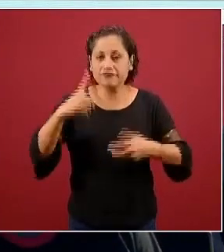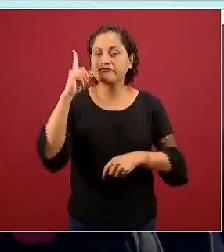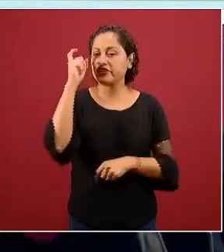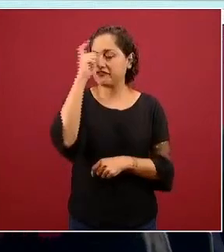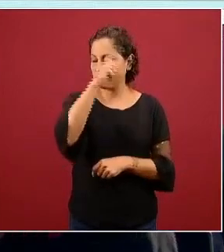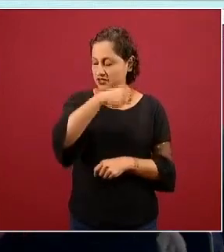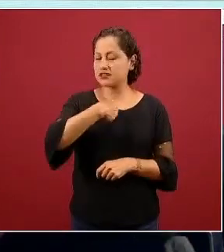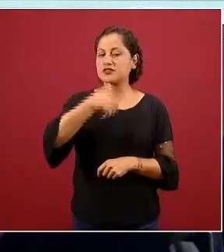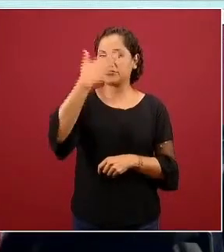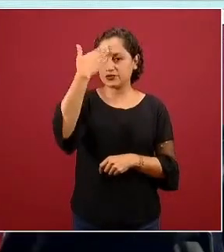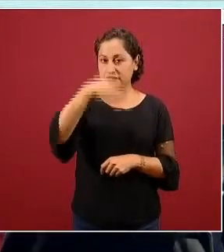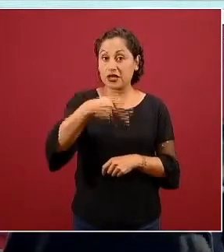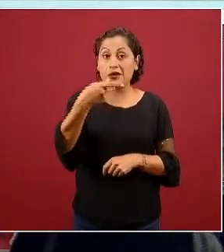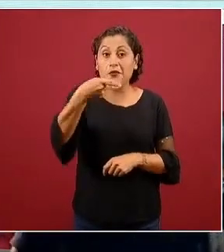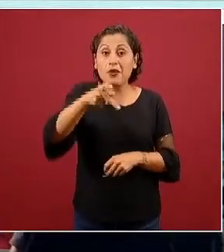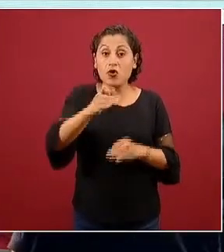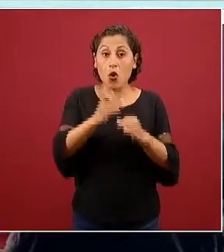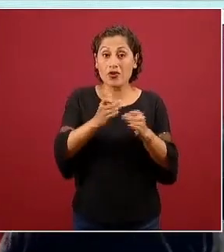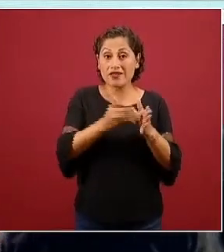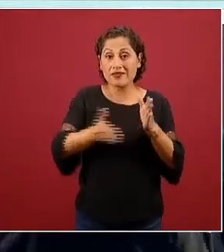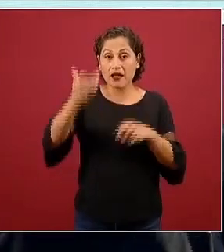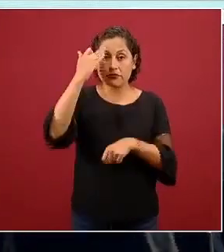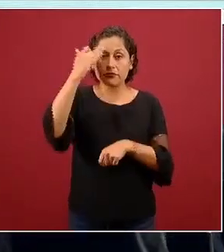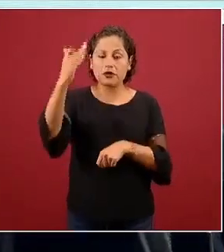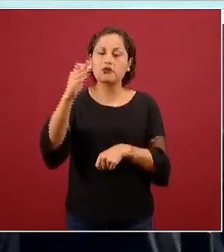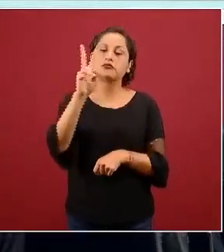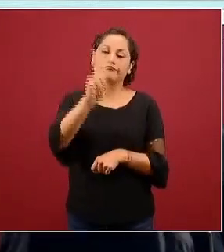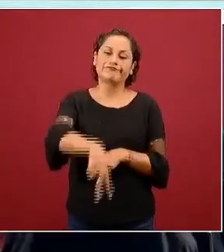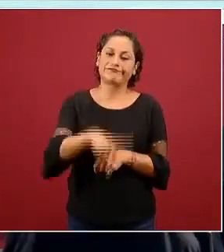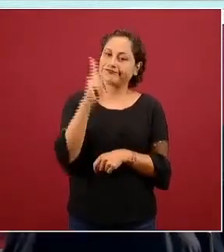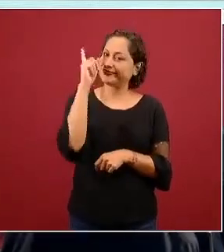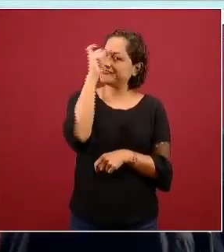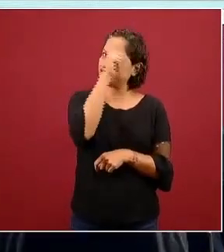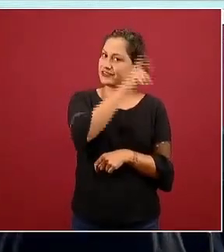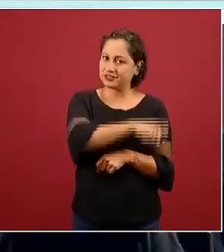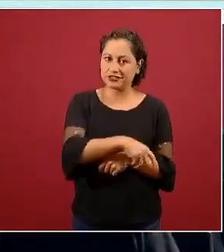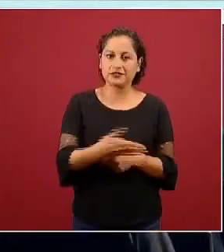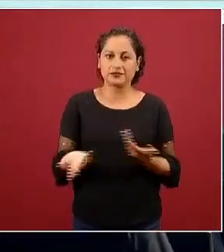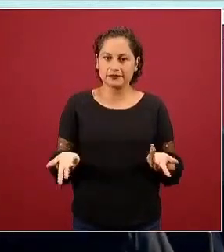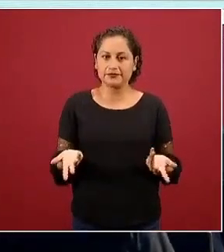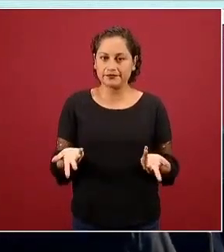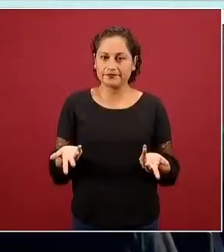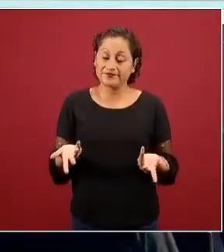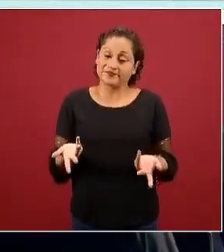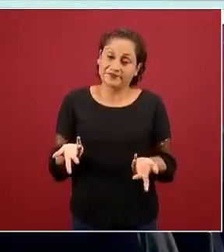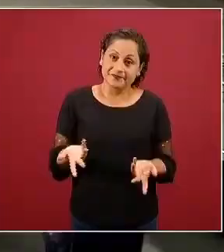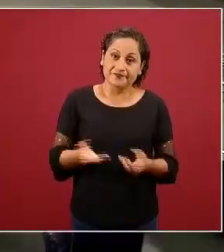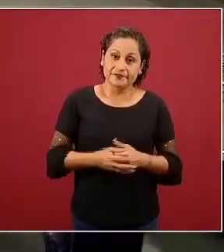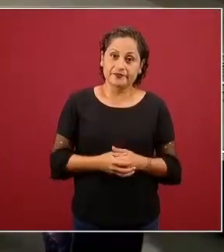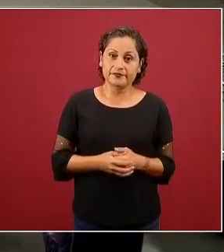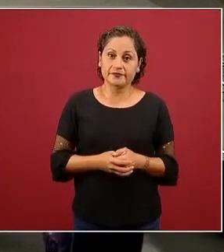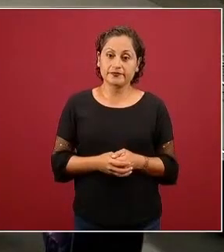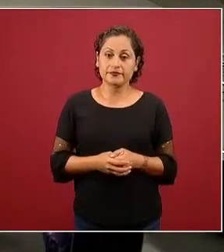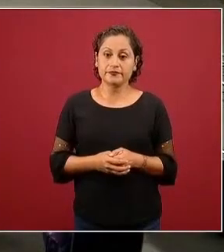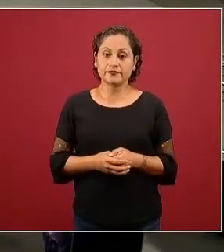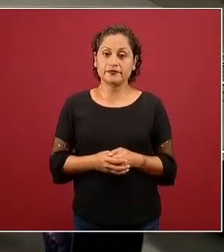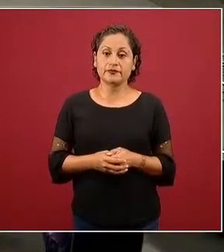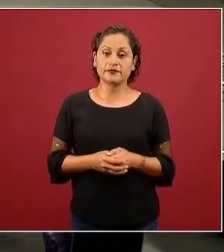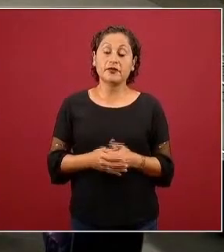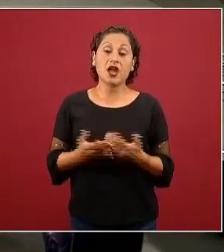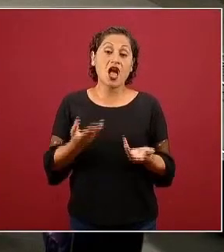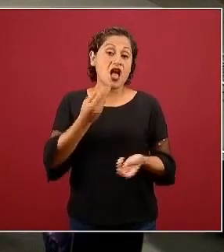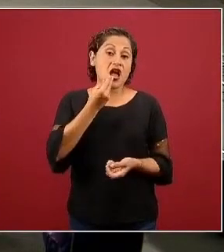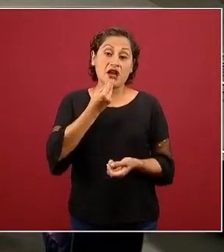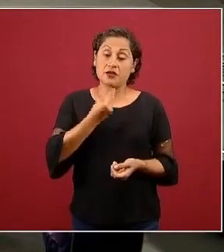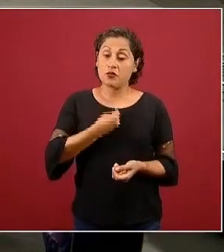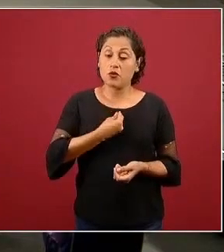situaciones difíciles, estamos en tiempos difíciles. Entonces, debemos, en